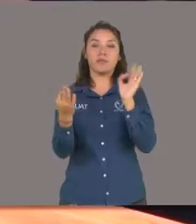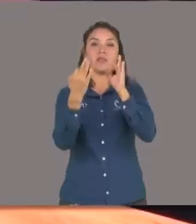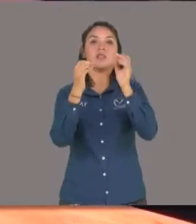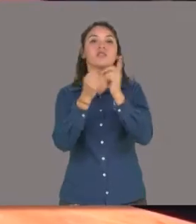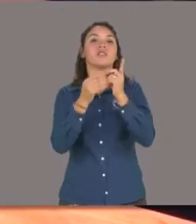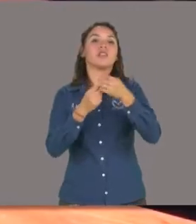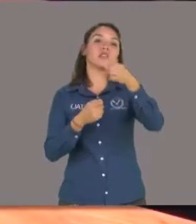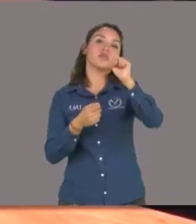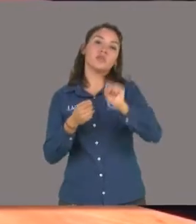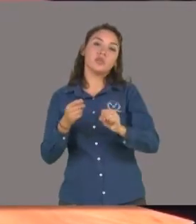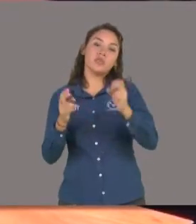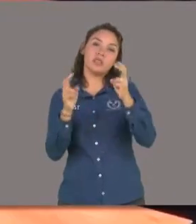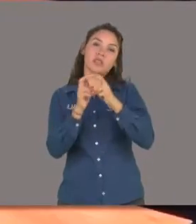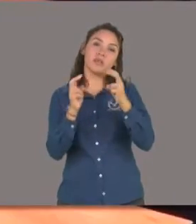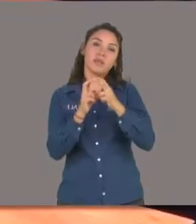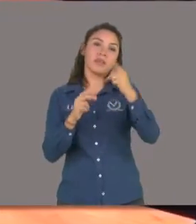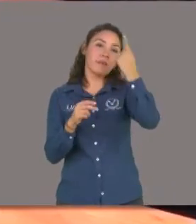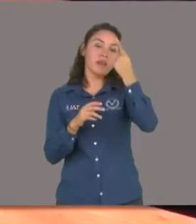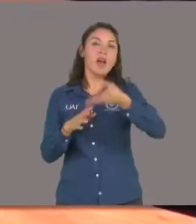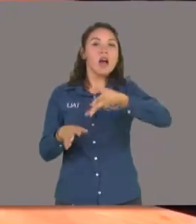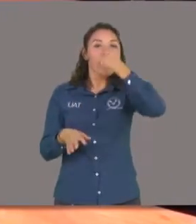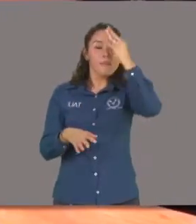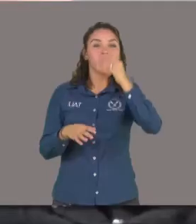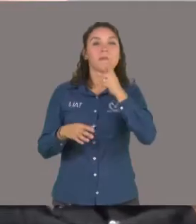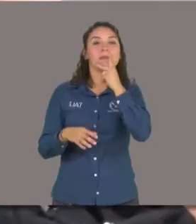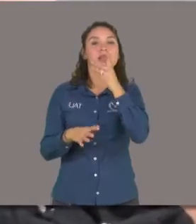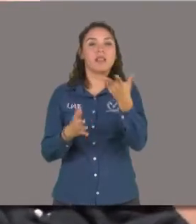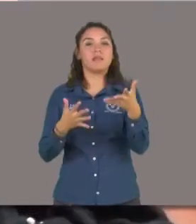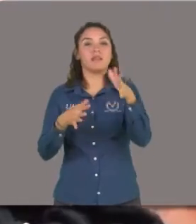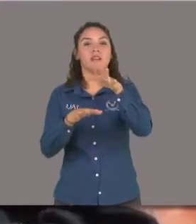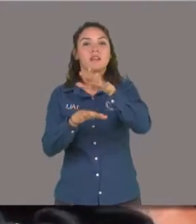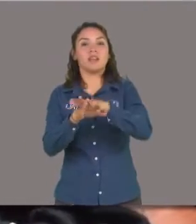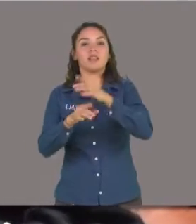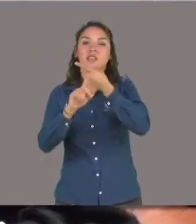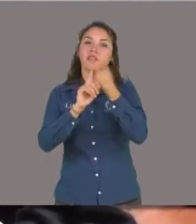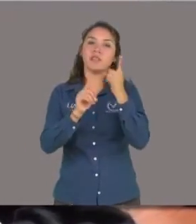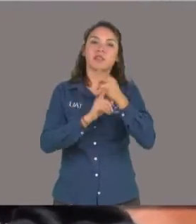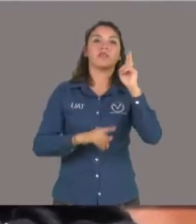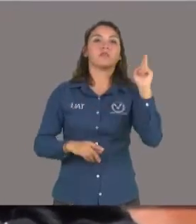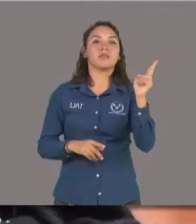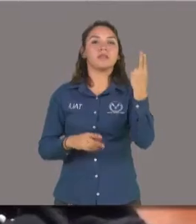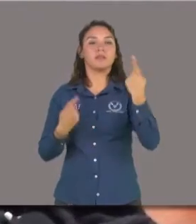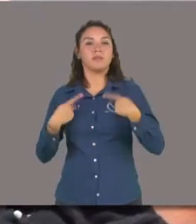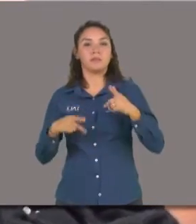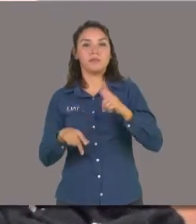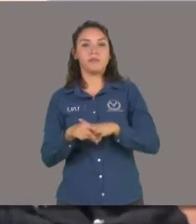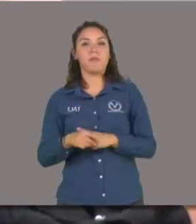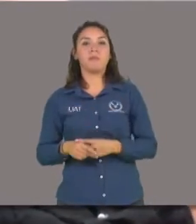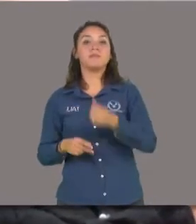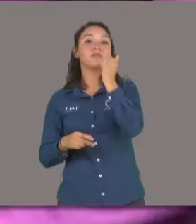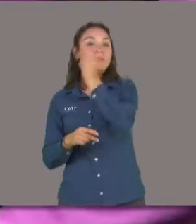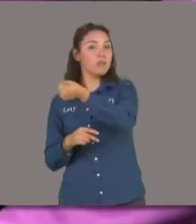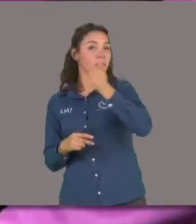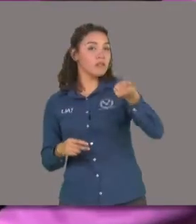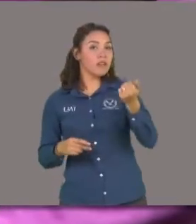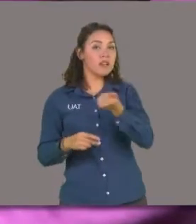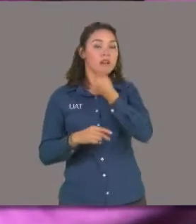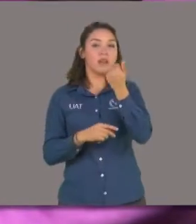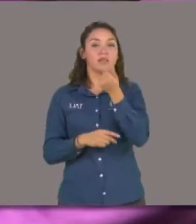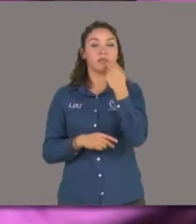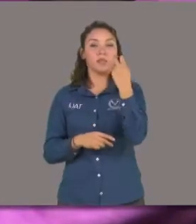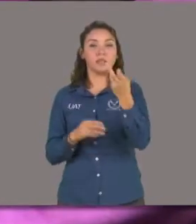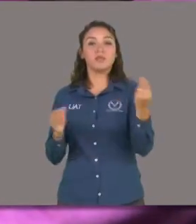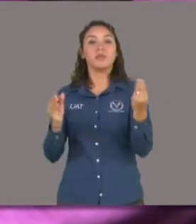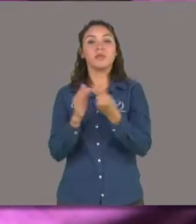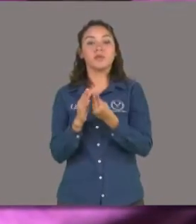posible este curso de lenguaje de señas mexicanas también se imparta de manera presencial en la zona conurbada y se